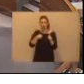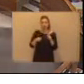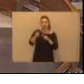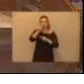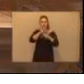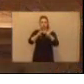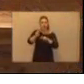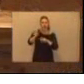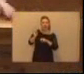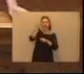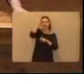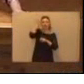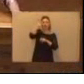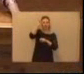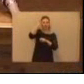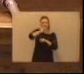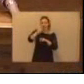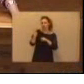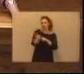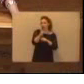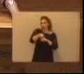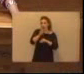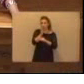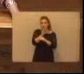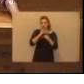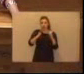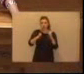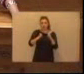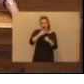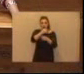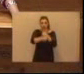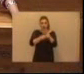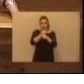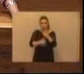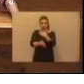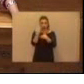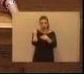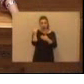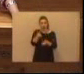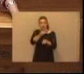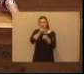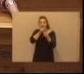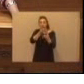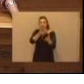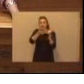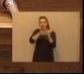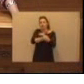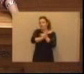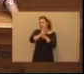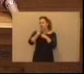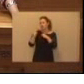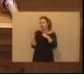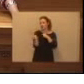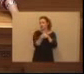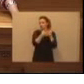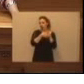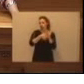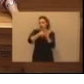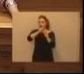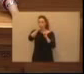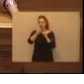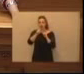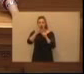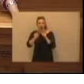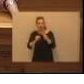iniciativas que llegaron a esta Cámara en la pasada legislatura y fueron muchas y muy variadas sobre la Zalia, desde preguntas,